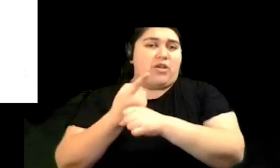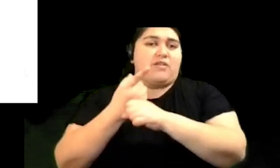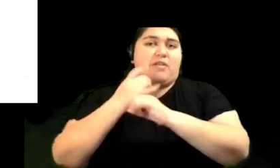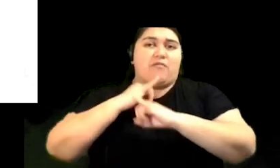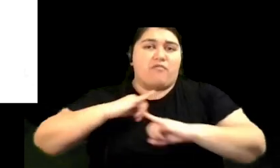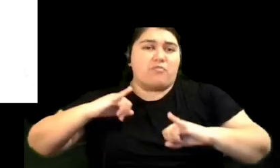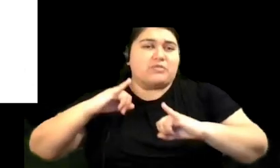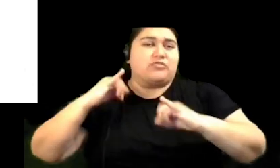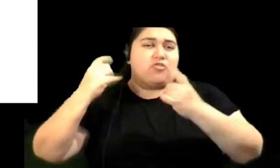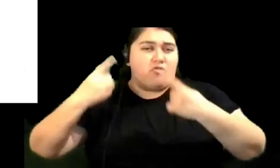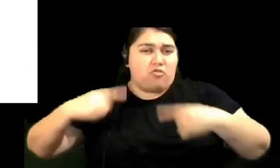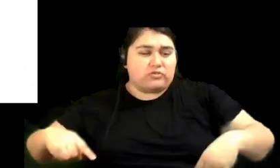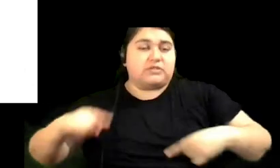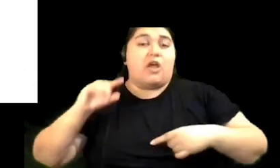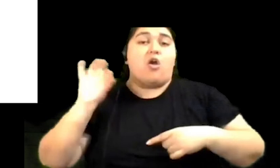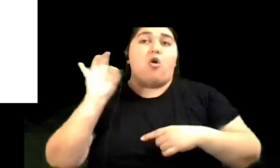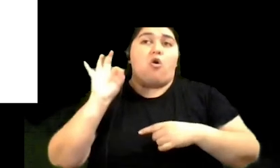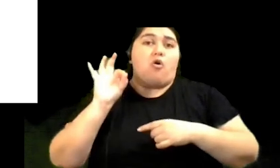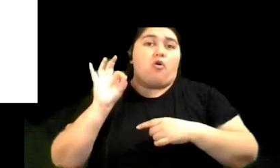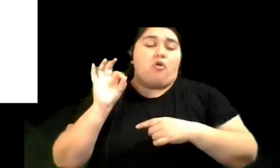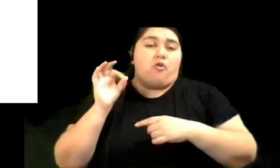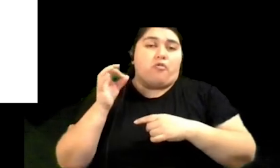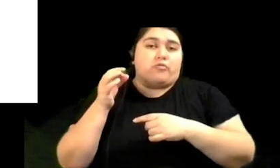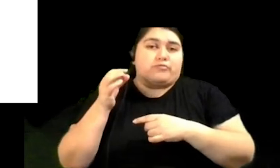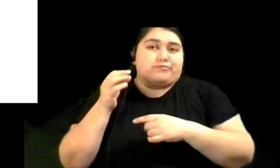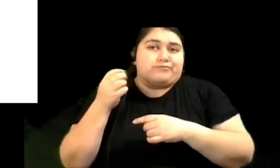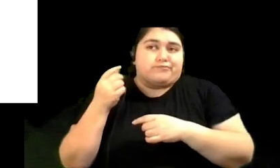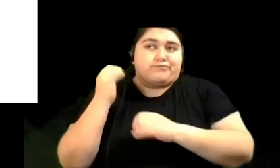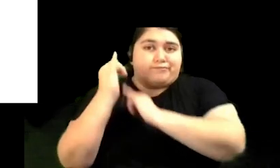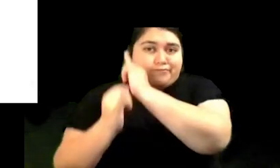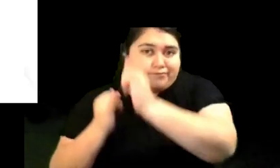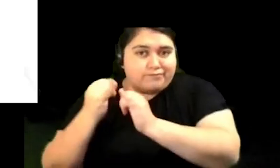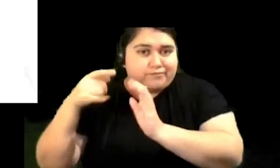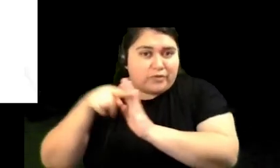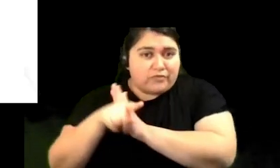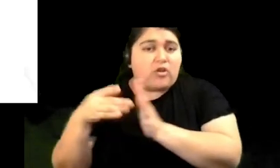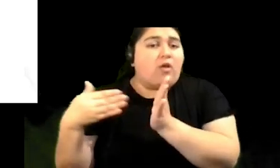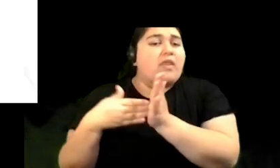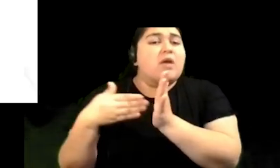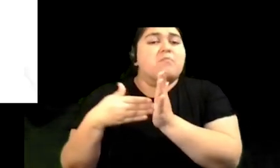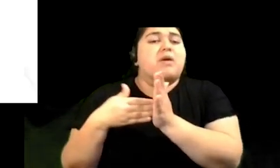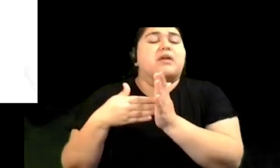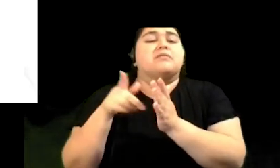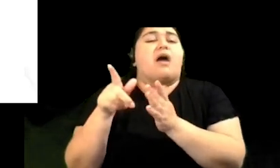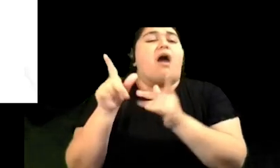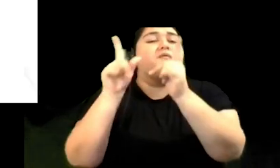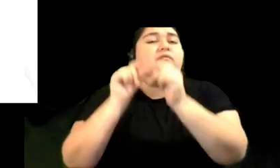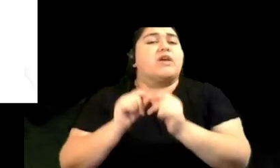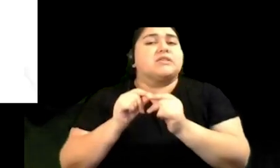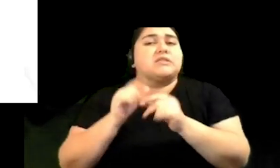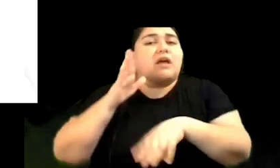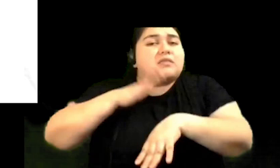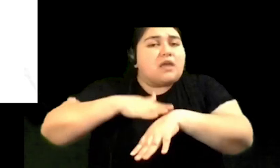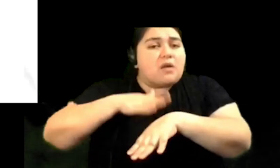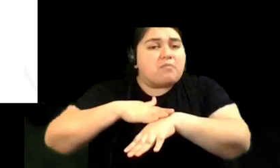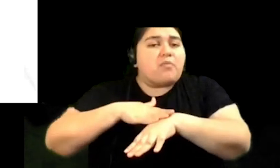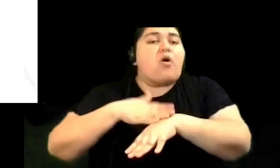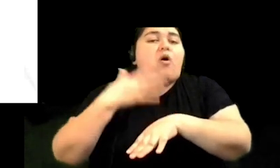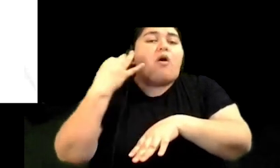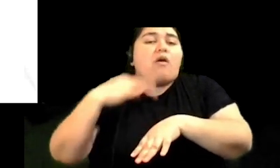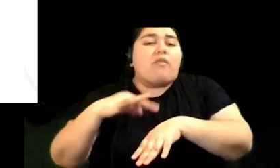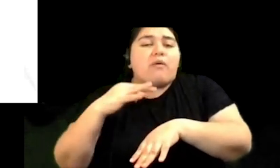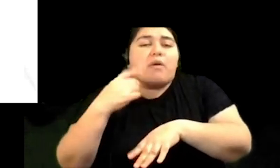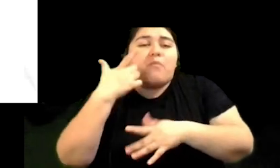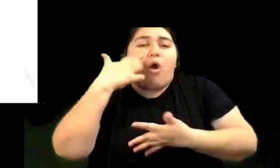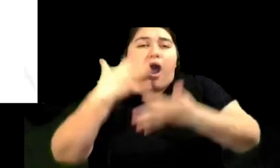deducciones, al igual que exenciones. Bueno, depende de las fechas de ajuste, hay que ir a ver la lista dinámica que